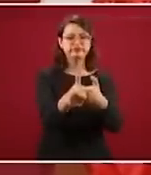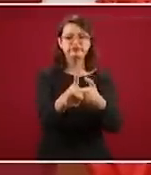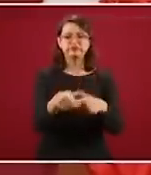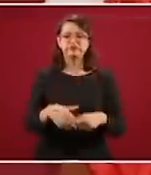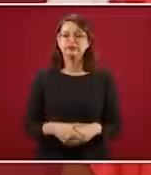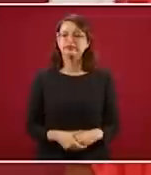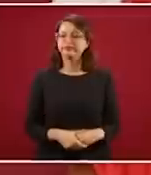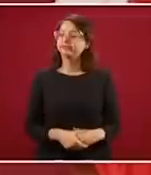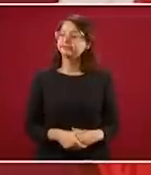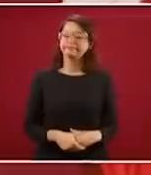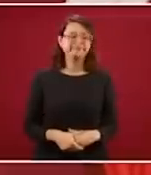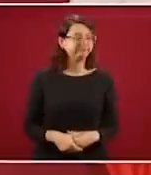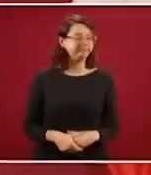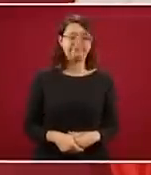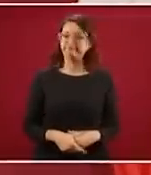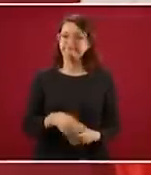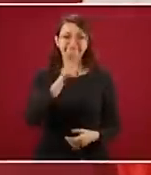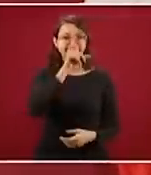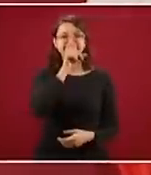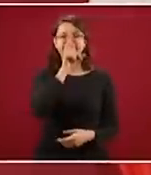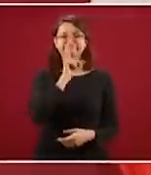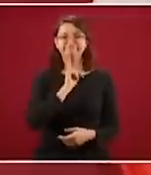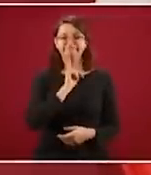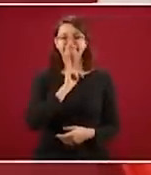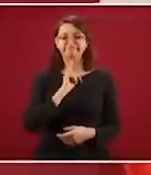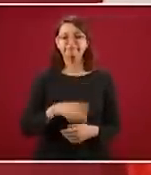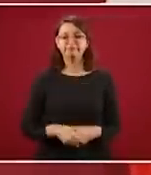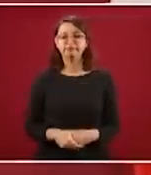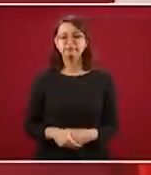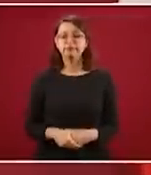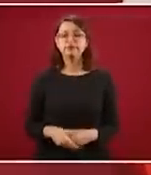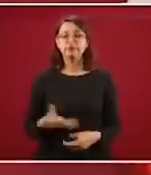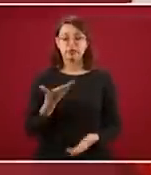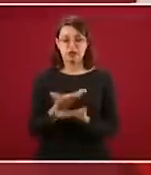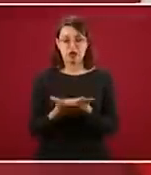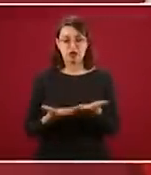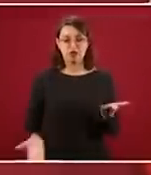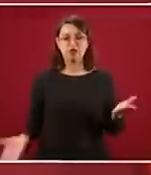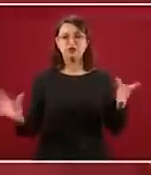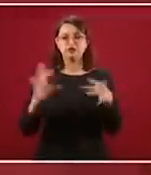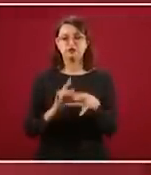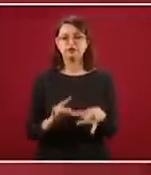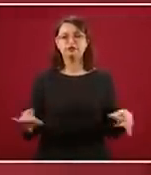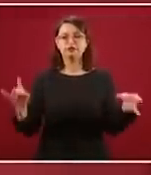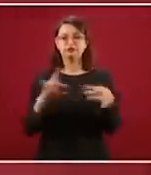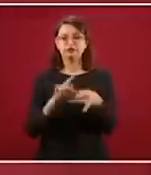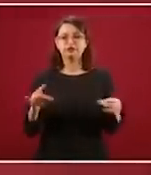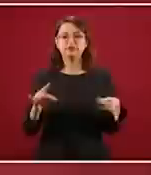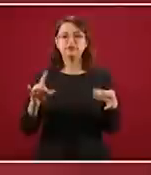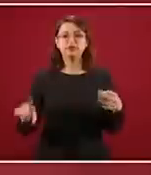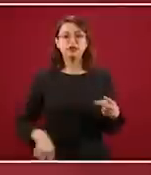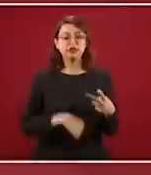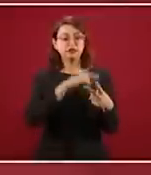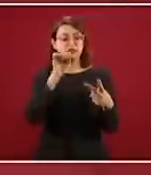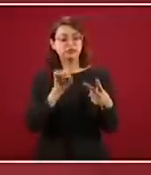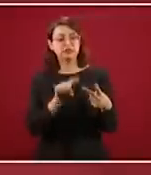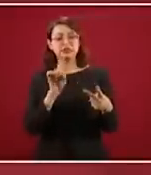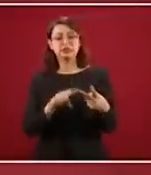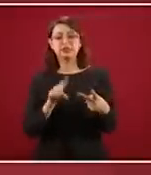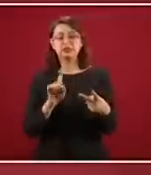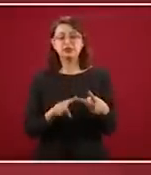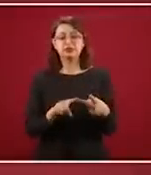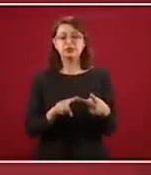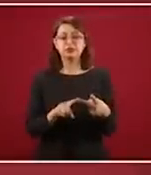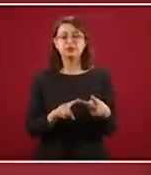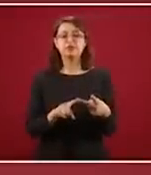Y eso no es cierto. Ahora se va a explicar. Y la otra nota